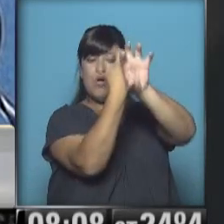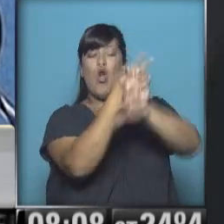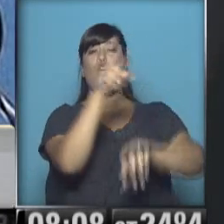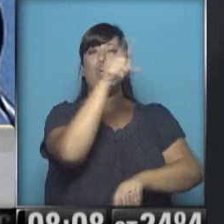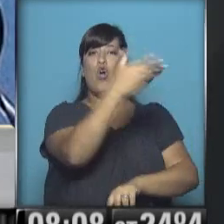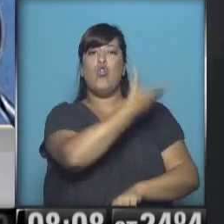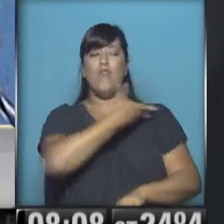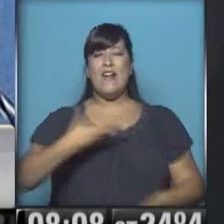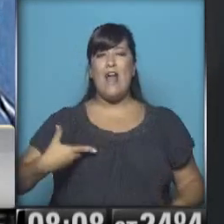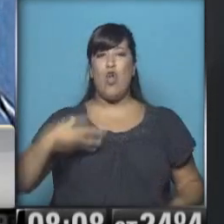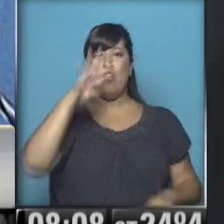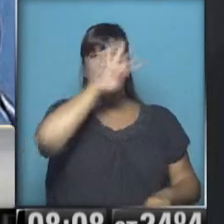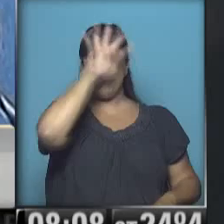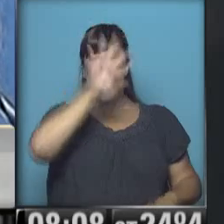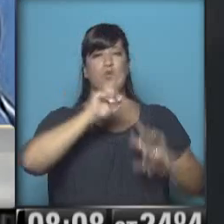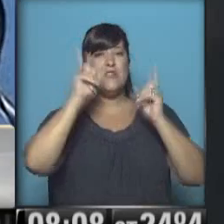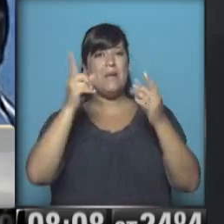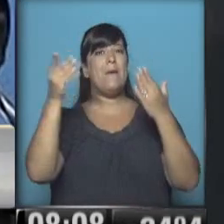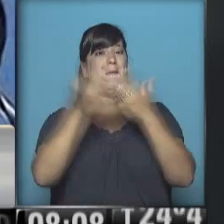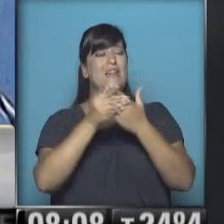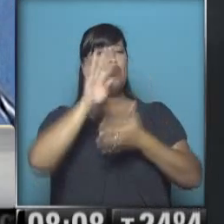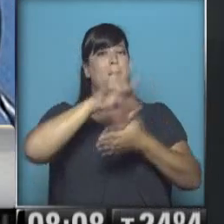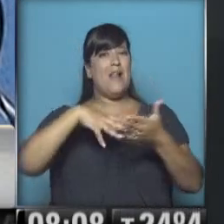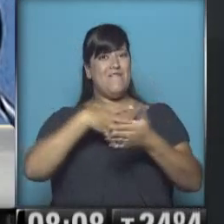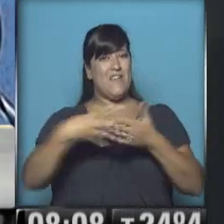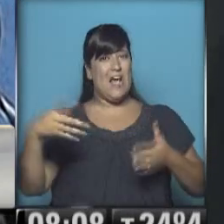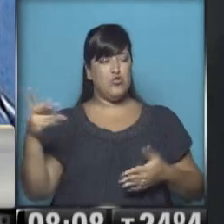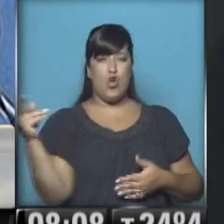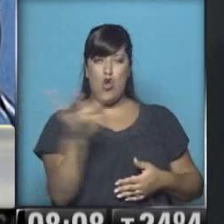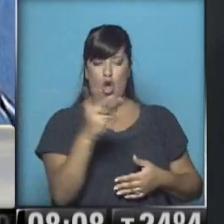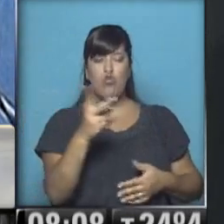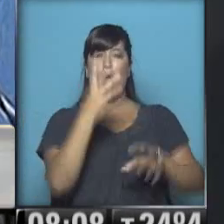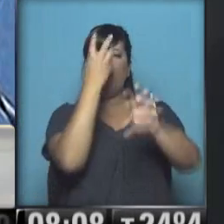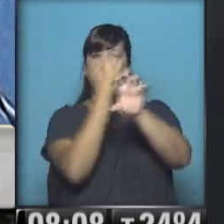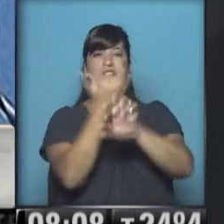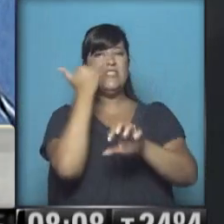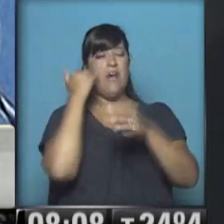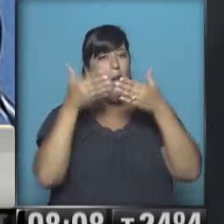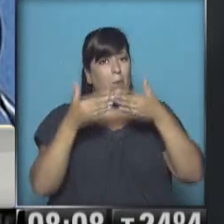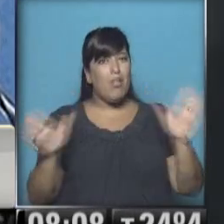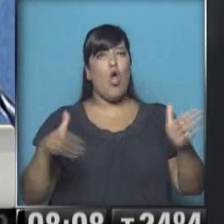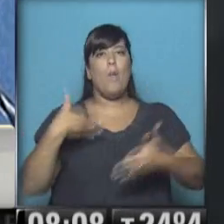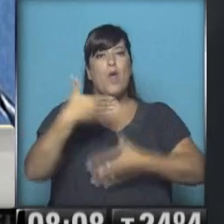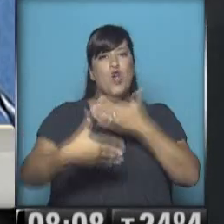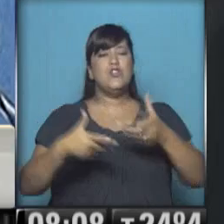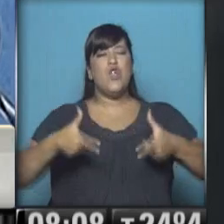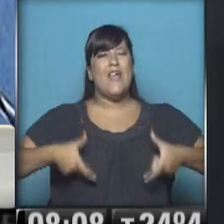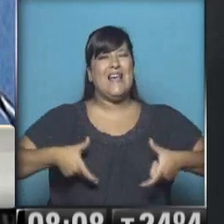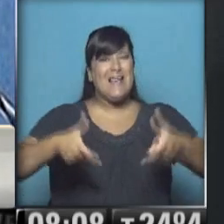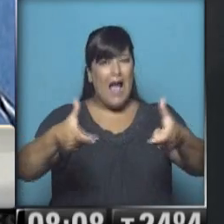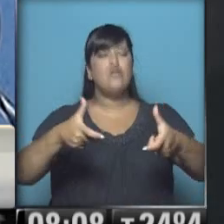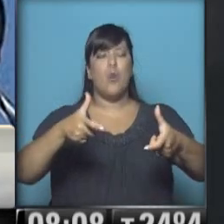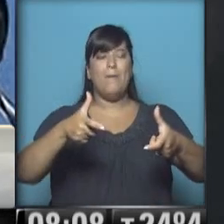gobernador de Formosa, Gildo Infran, y el ministro Julio De Vido, dejó formalmente iniciado el proceso de soldadura de caños para la extensión